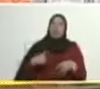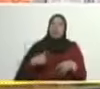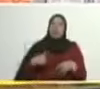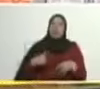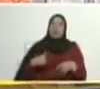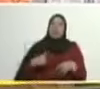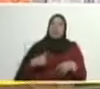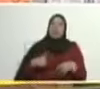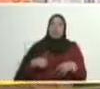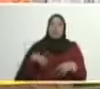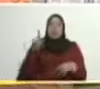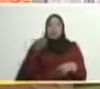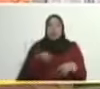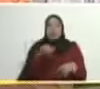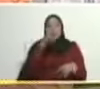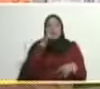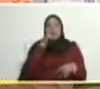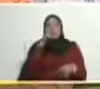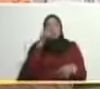que llegar